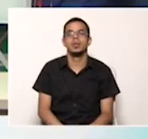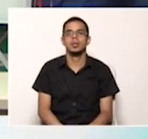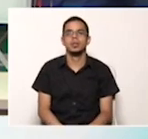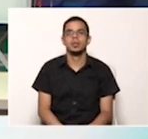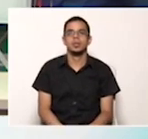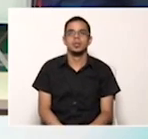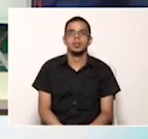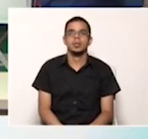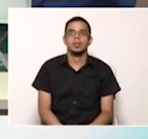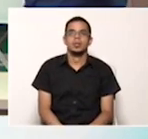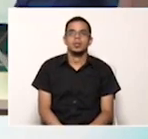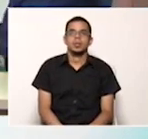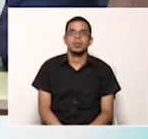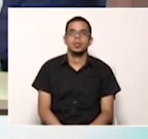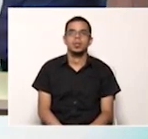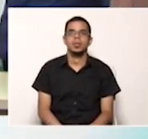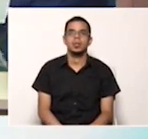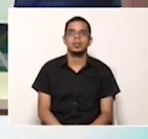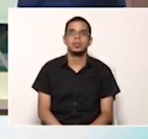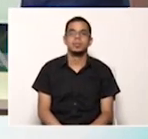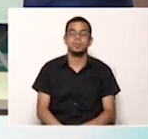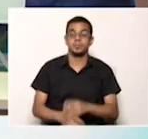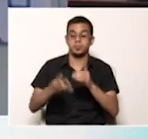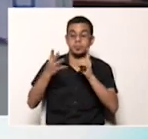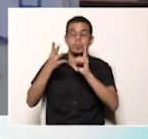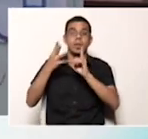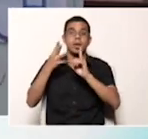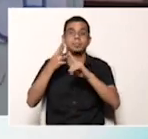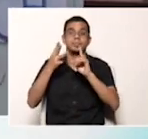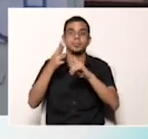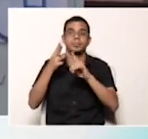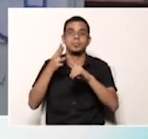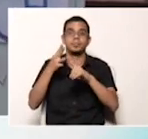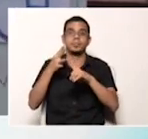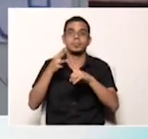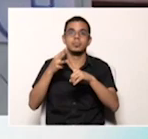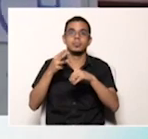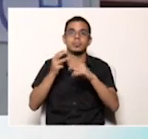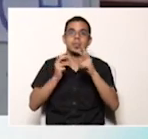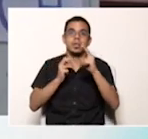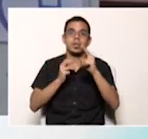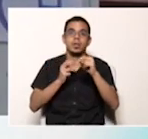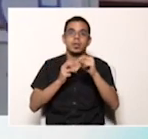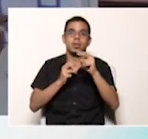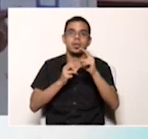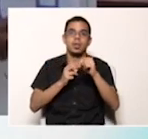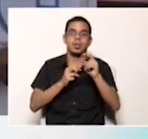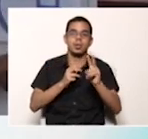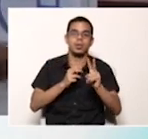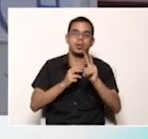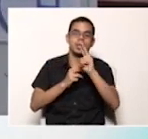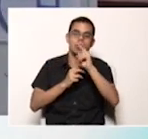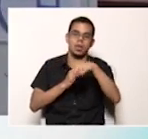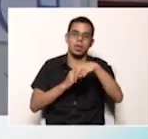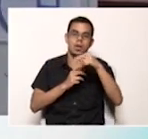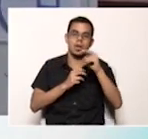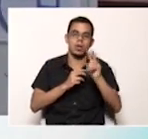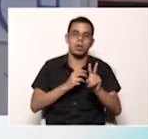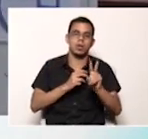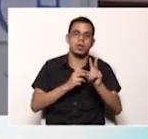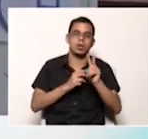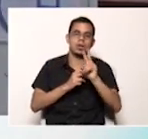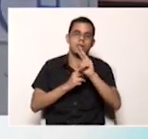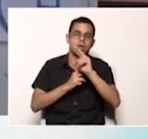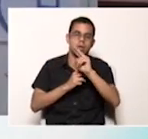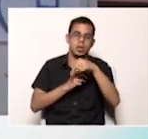El óxido de nitroso también es uno de los componentes que daña nuestra capa, nuestra atmósfera. Y el